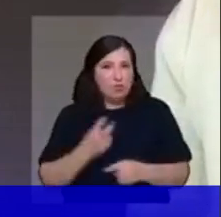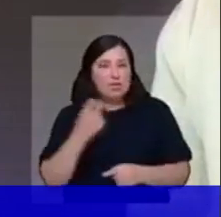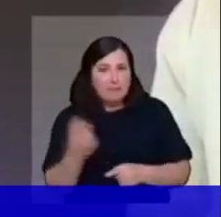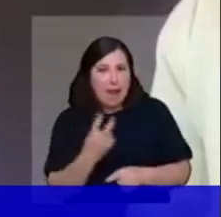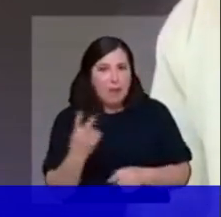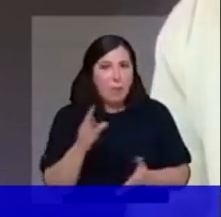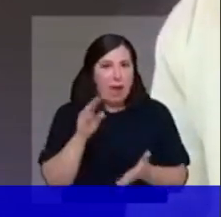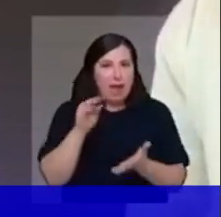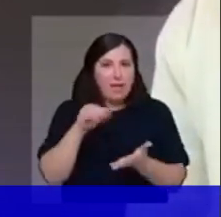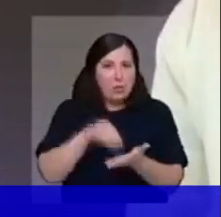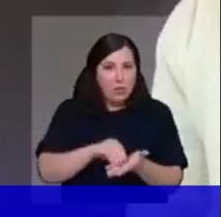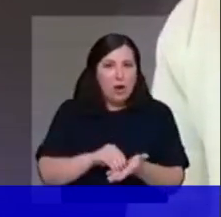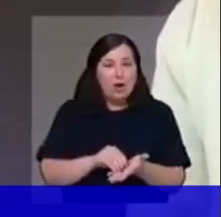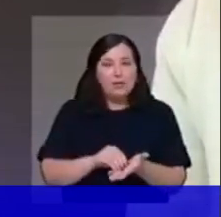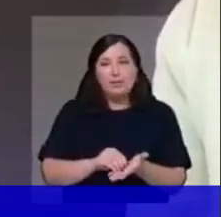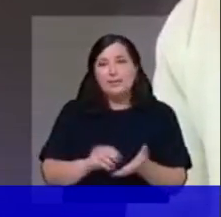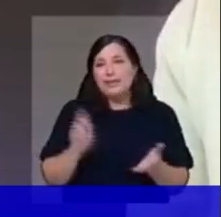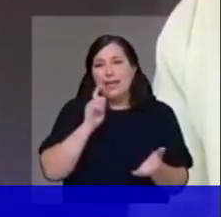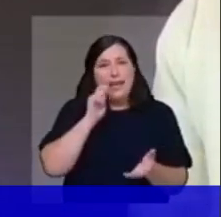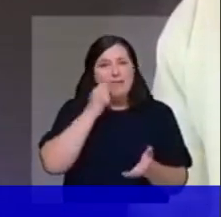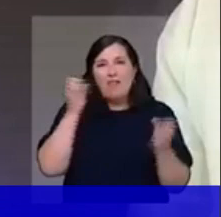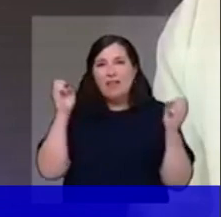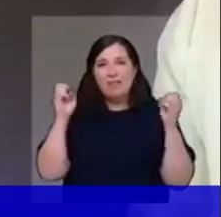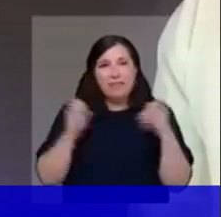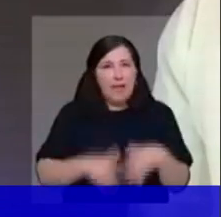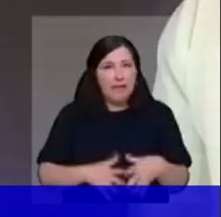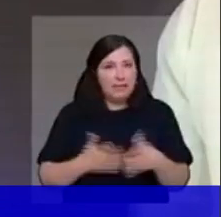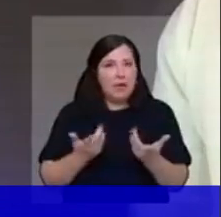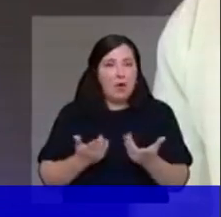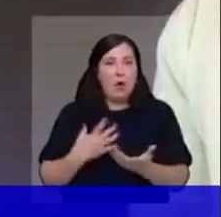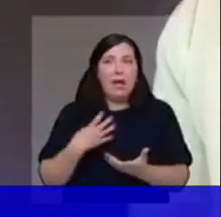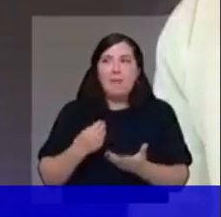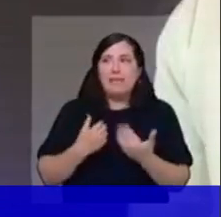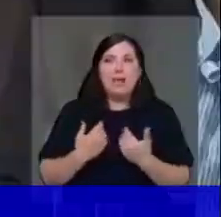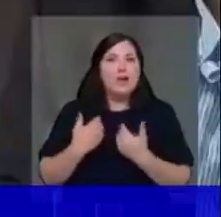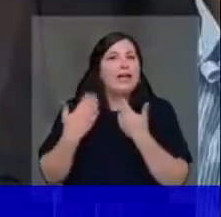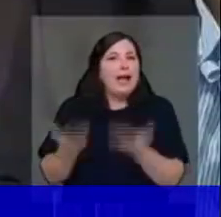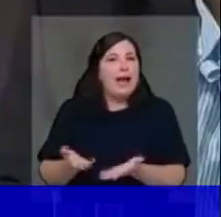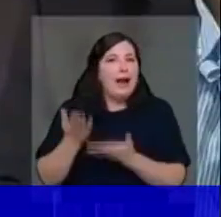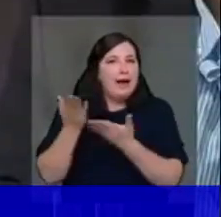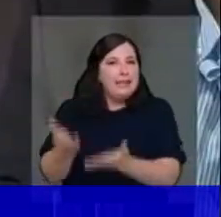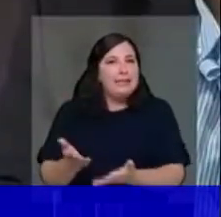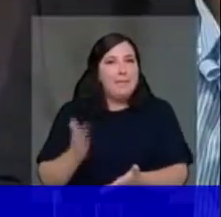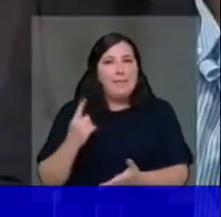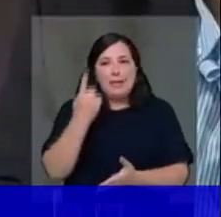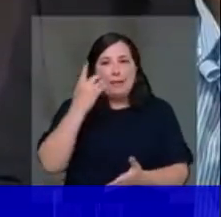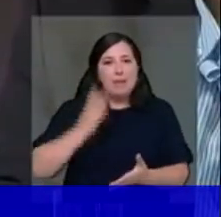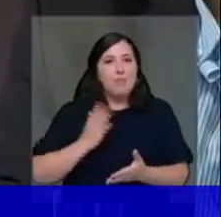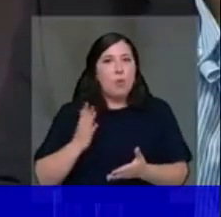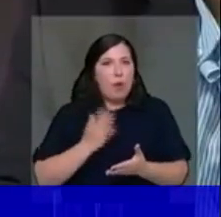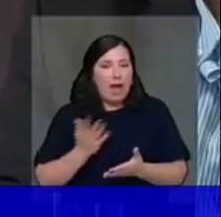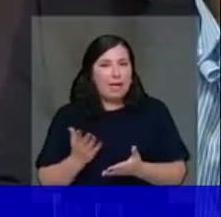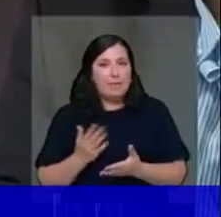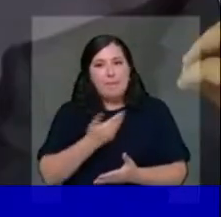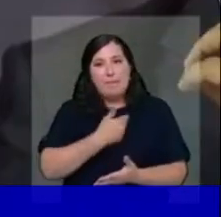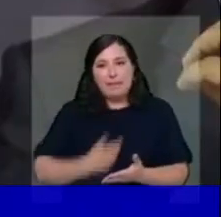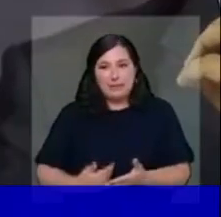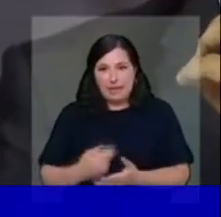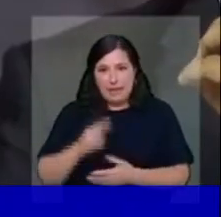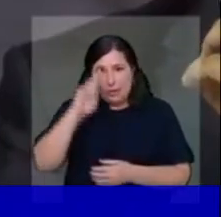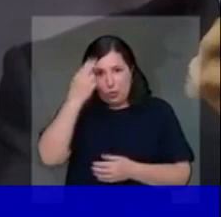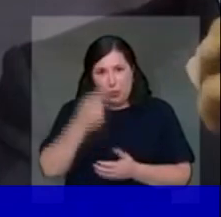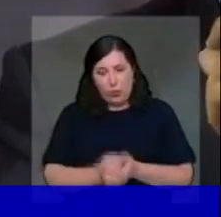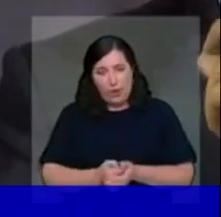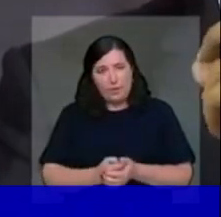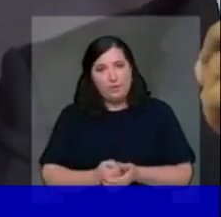Nacional fuera el que nos regalara la primera mujer presidente en el Uruguay. La precandidata, por su parte, destacó la vocación